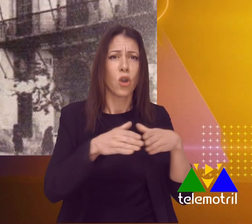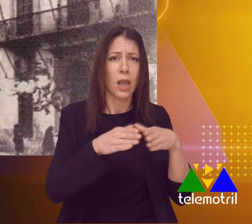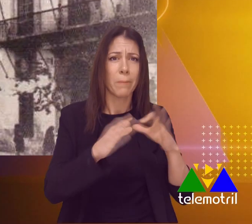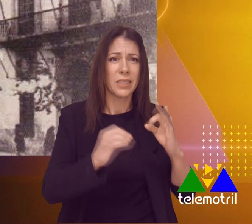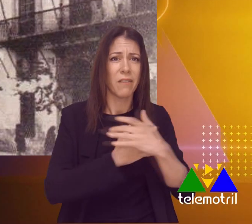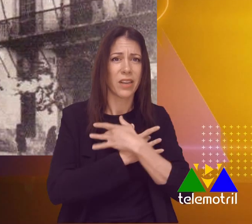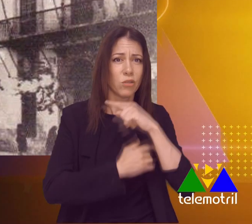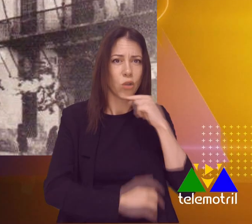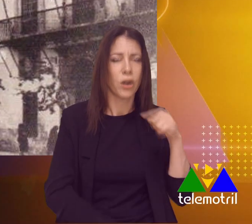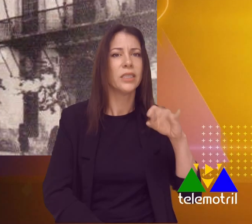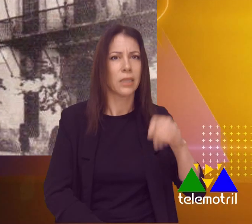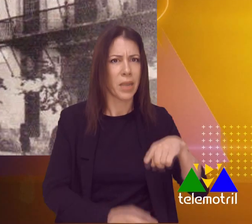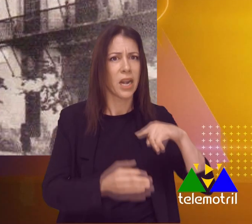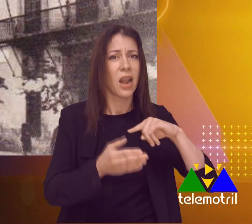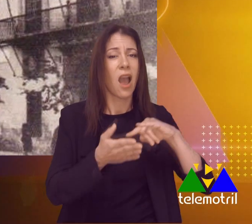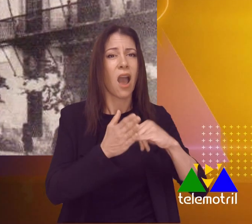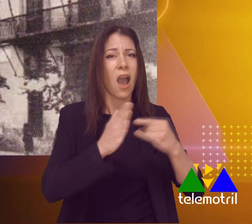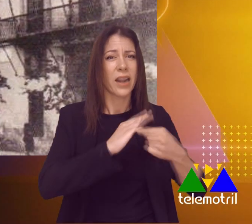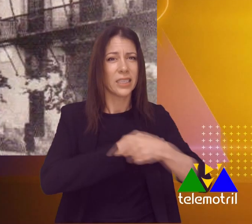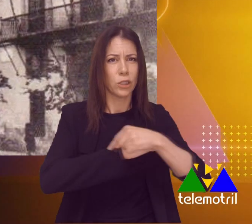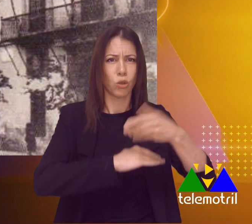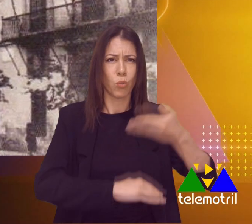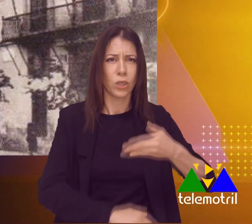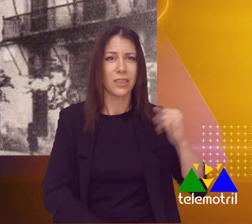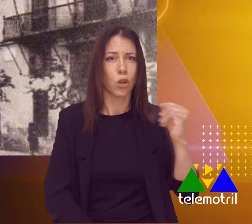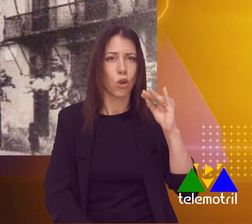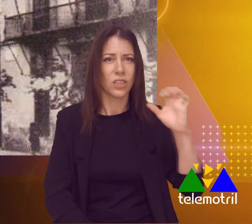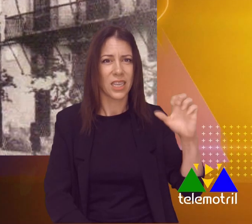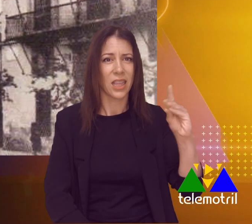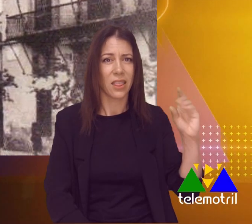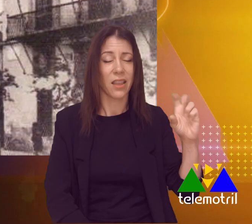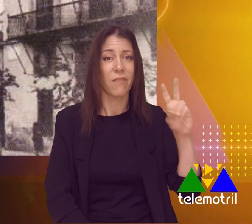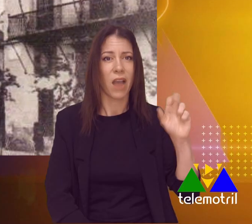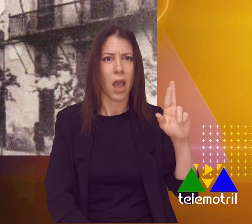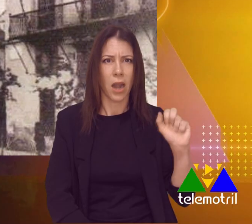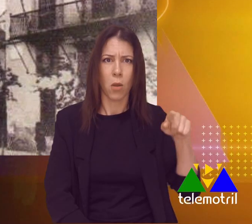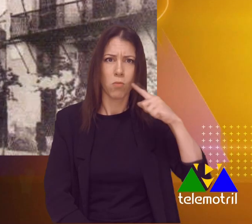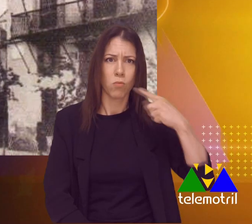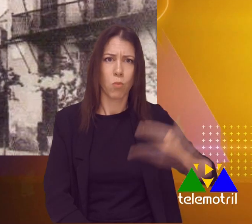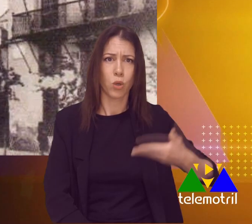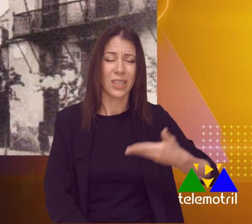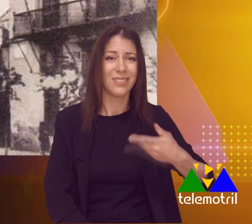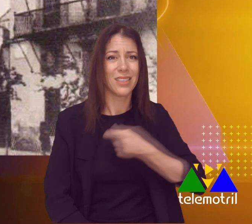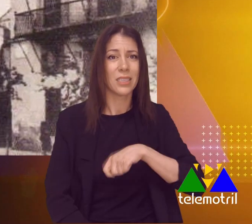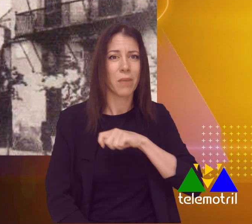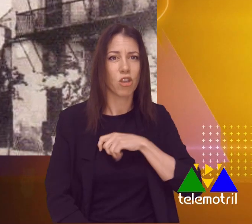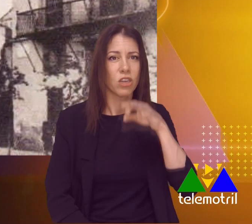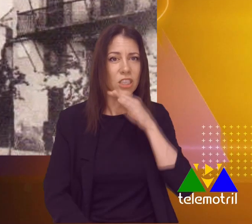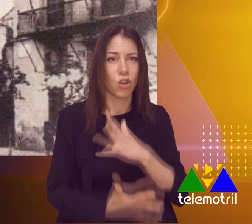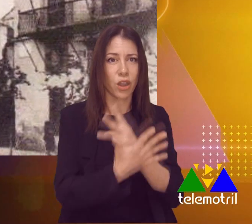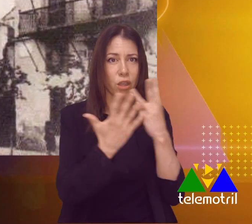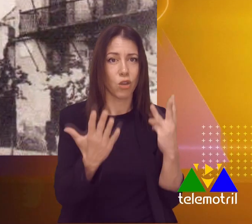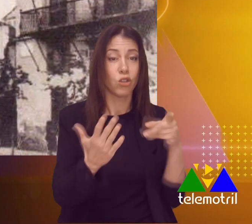un arquitecto importante, que es José de Bada, que es un arquitecto muy importante español del siglo XVIII, y